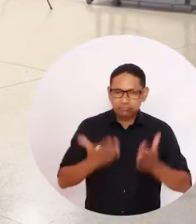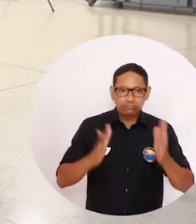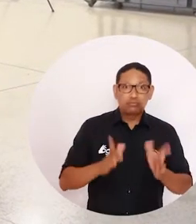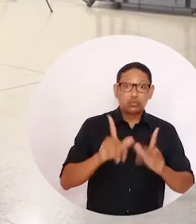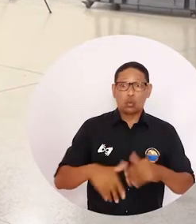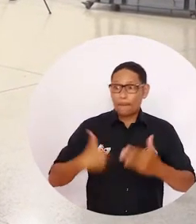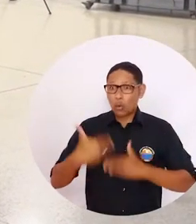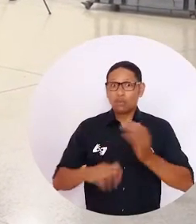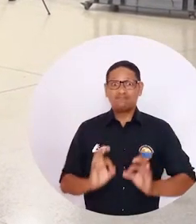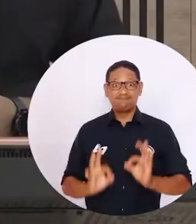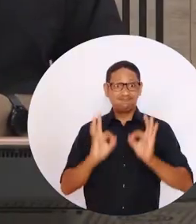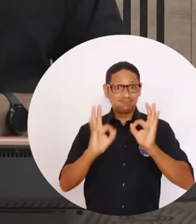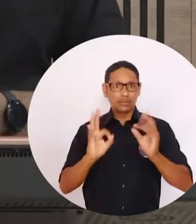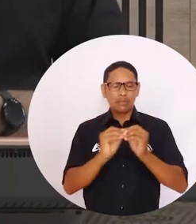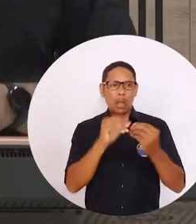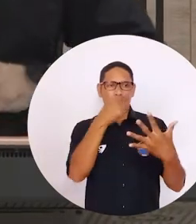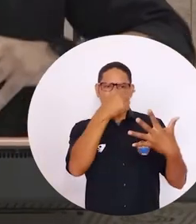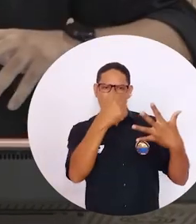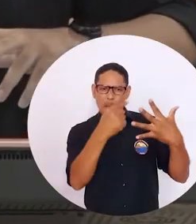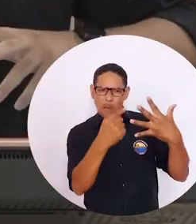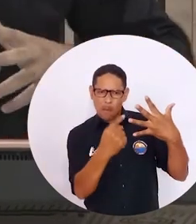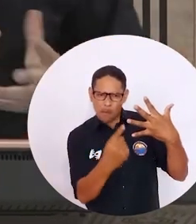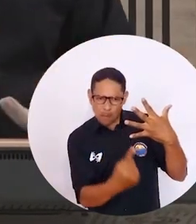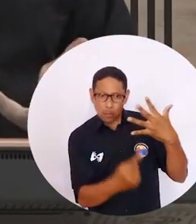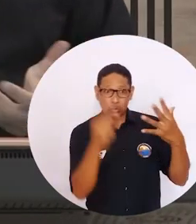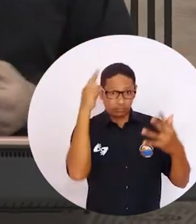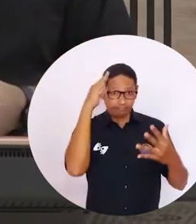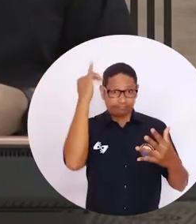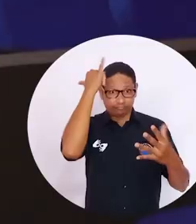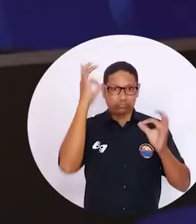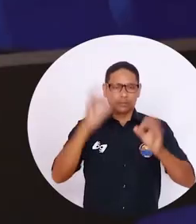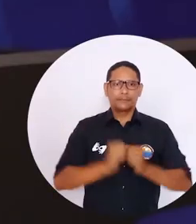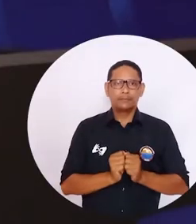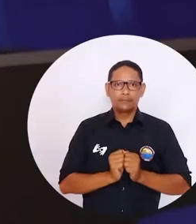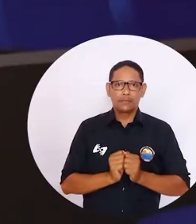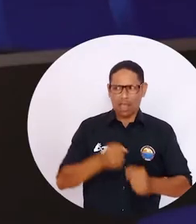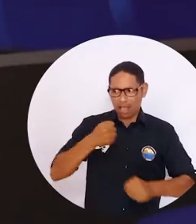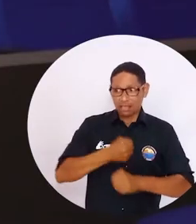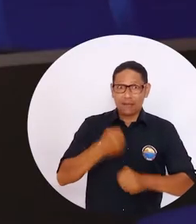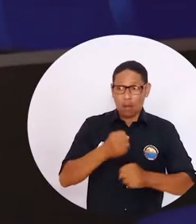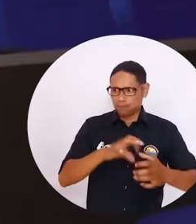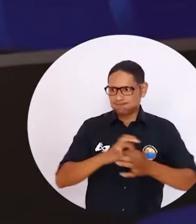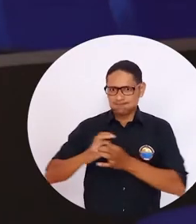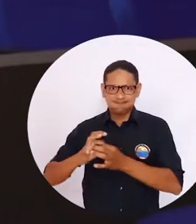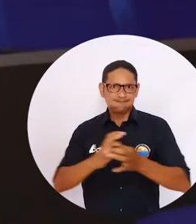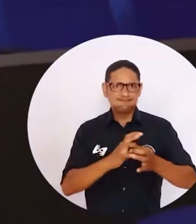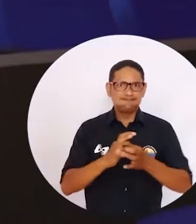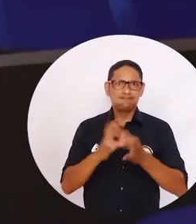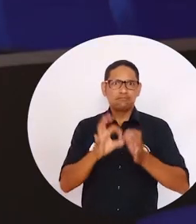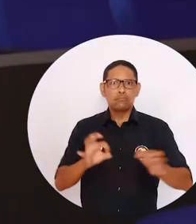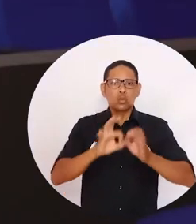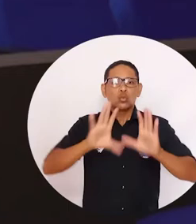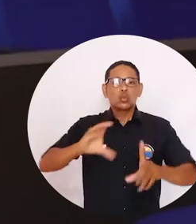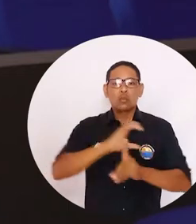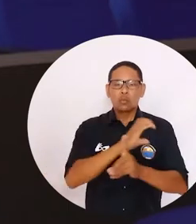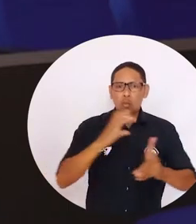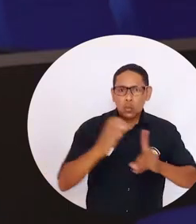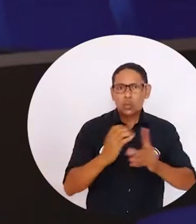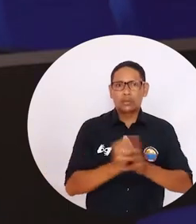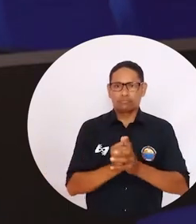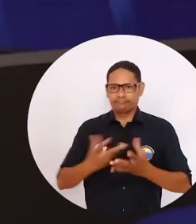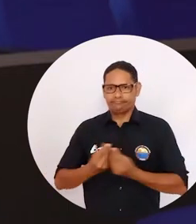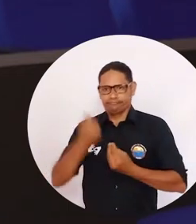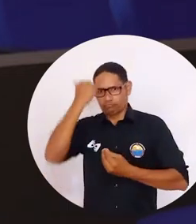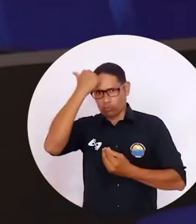la excelencia de los procesos en cada una de sus unidades académicas. Fue un trabajo en equipo que hace parte, digamos, de esa cultura